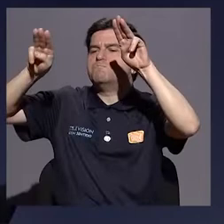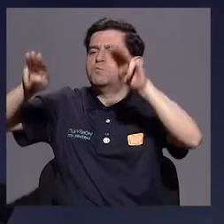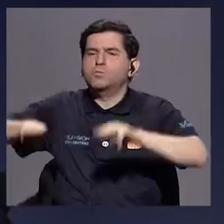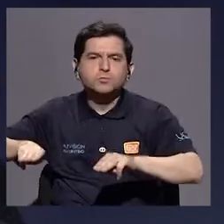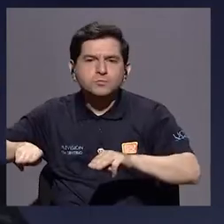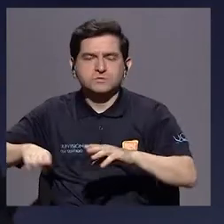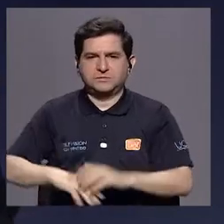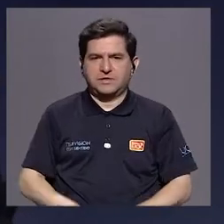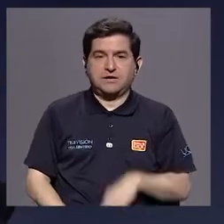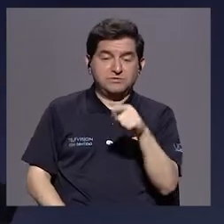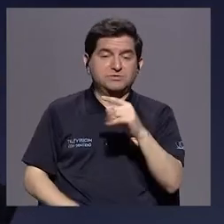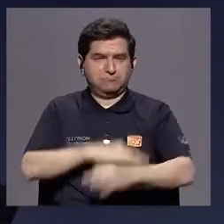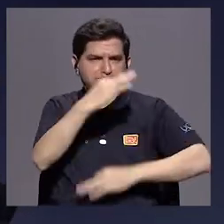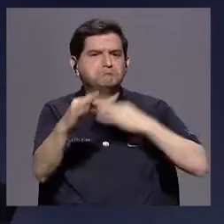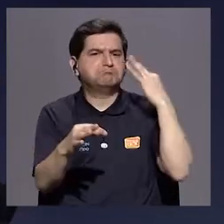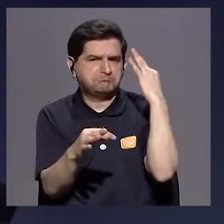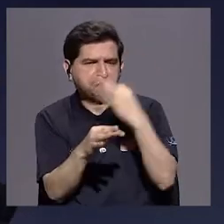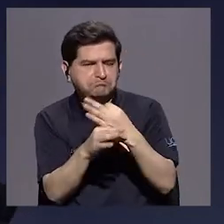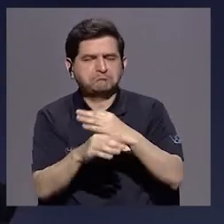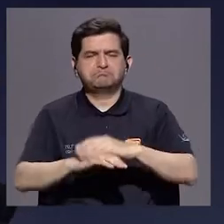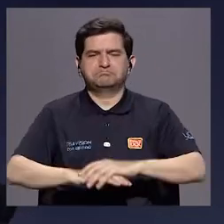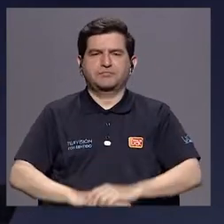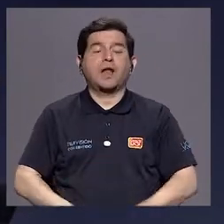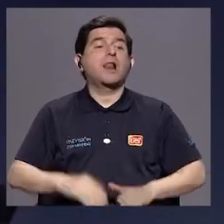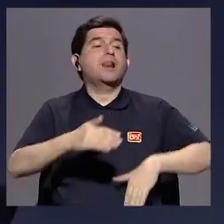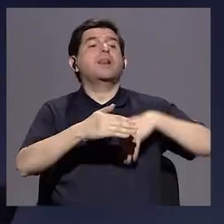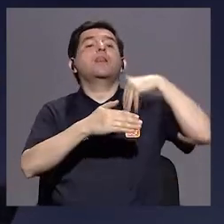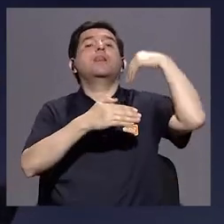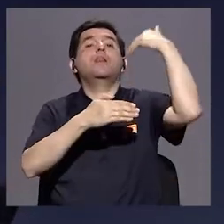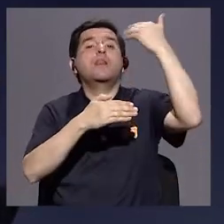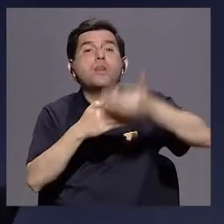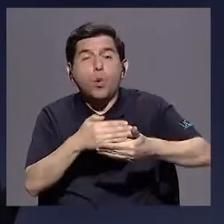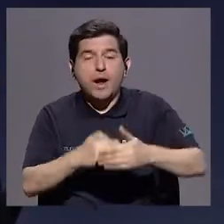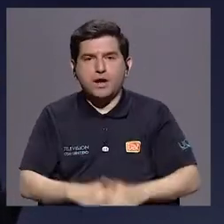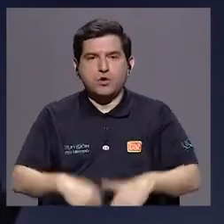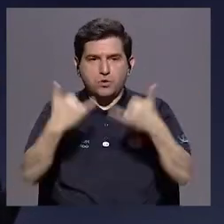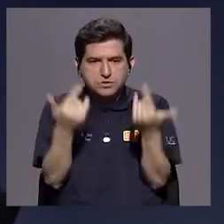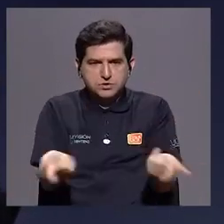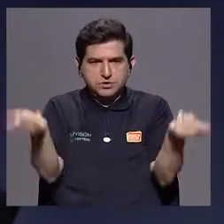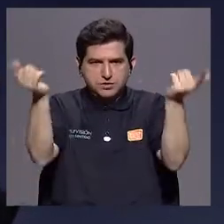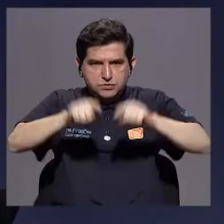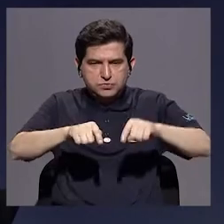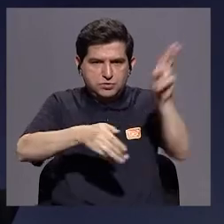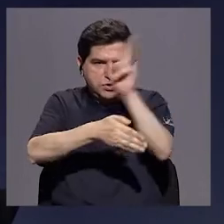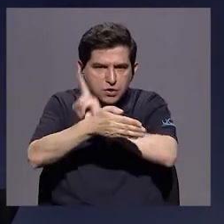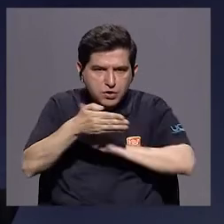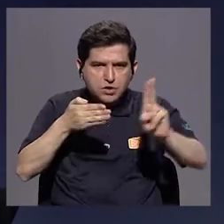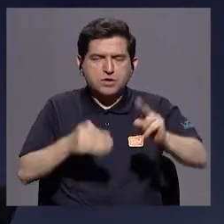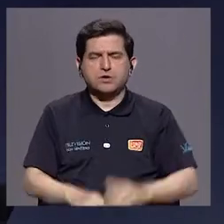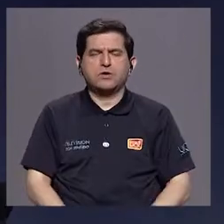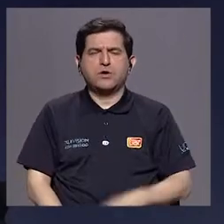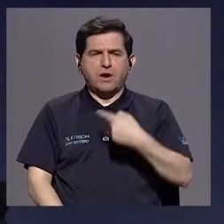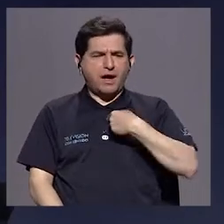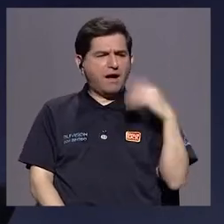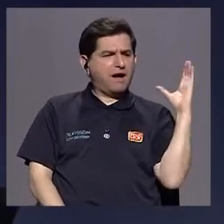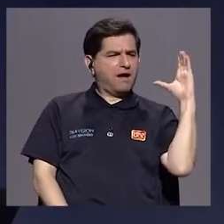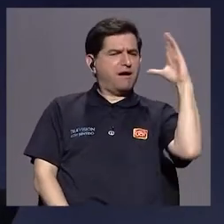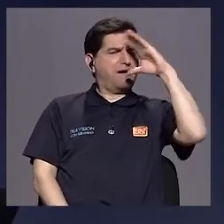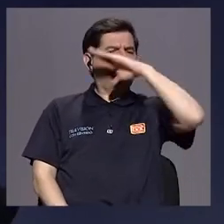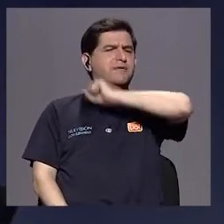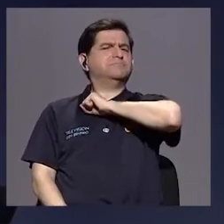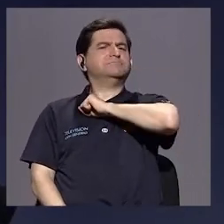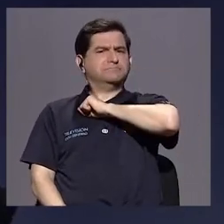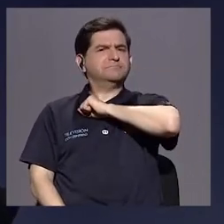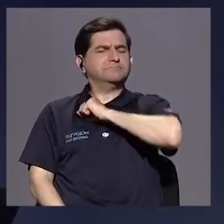en como en esa rama y después como fue pasando como la universidad me ayudando me fui dando cuenta que